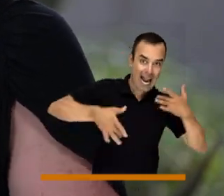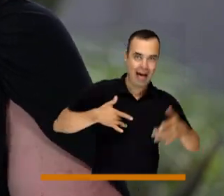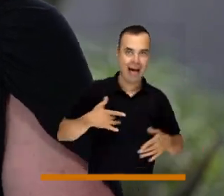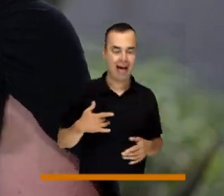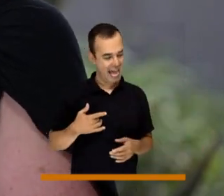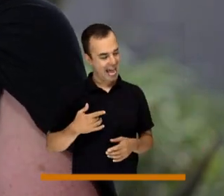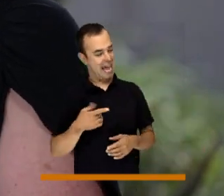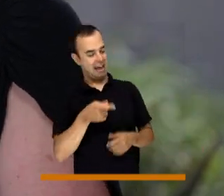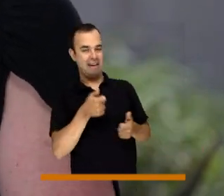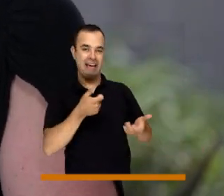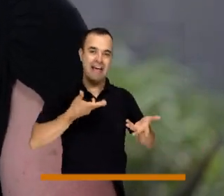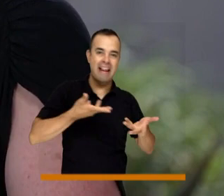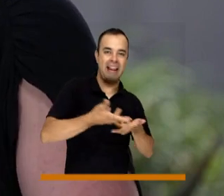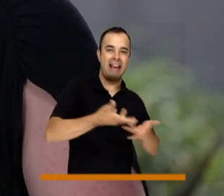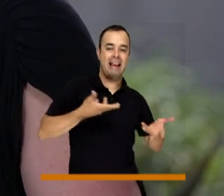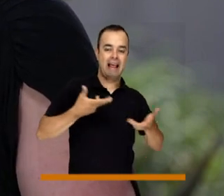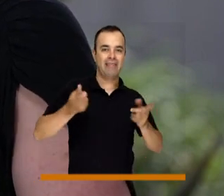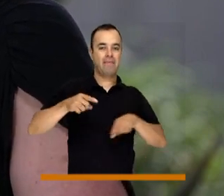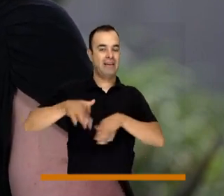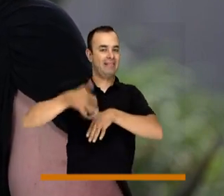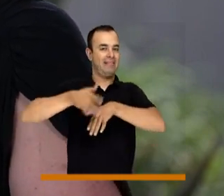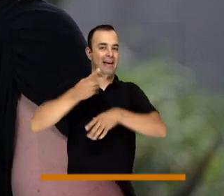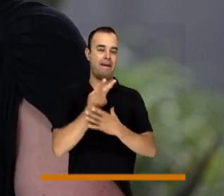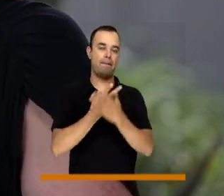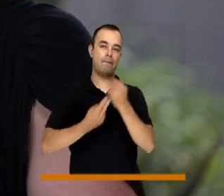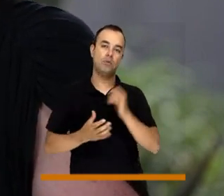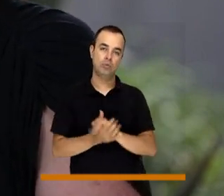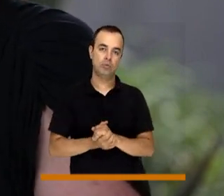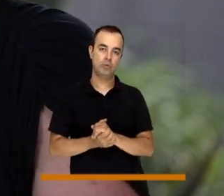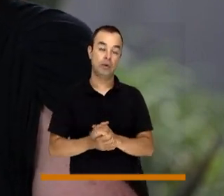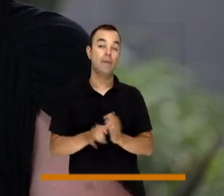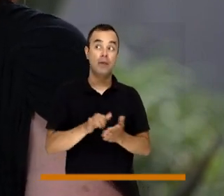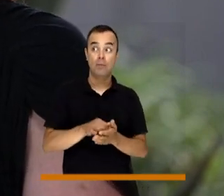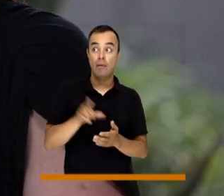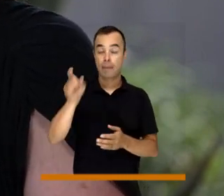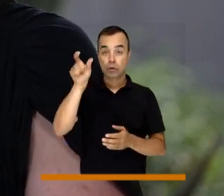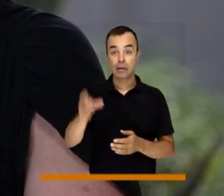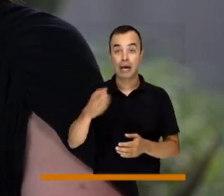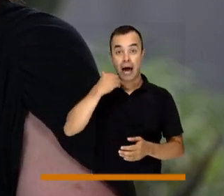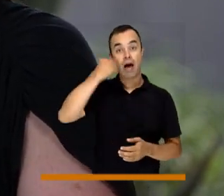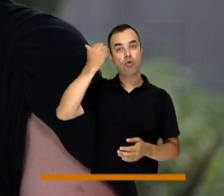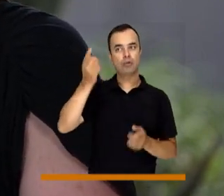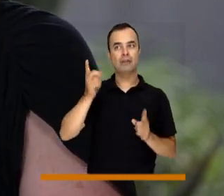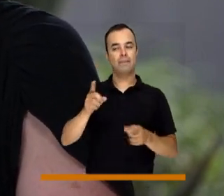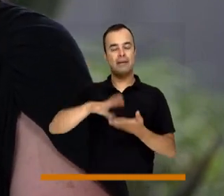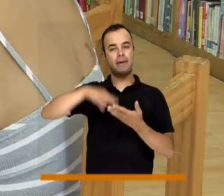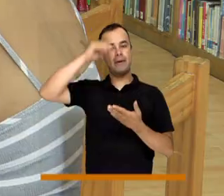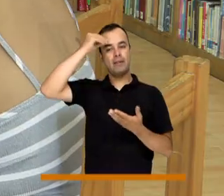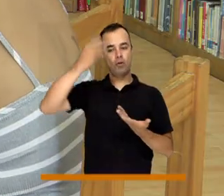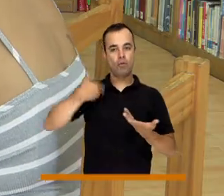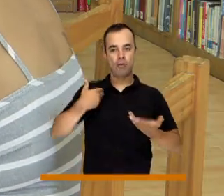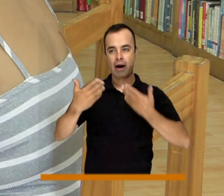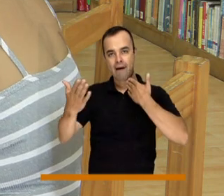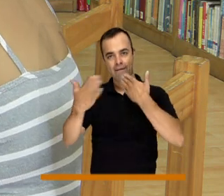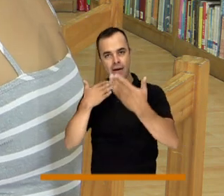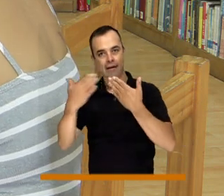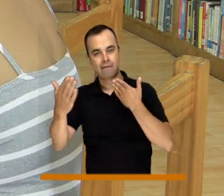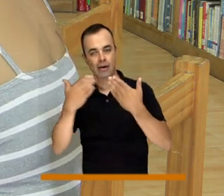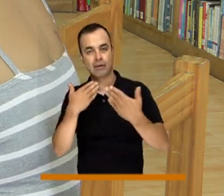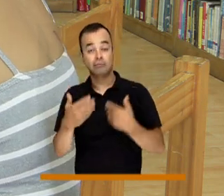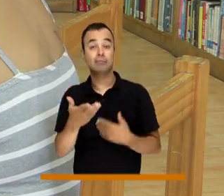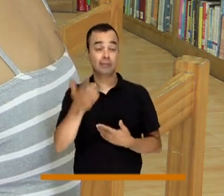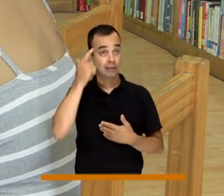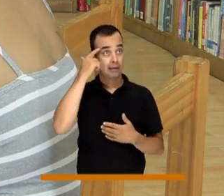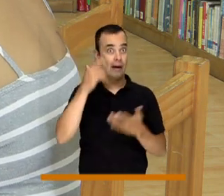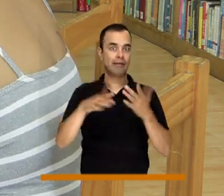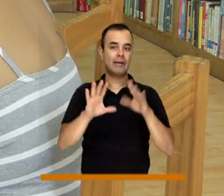los dos. Yo digo que además le ayuda a ese adulto a conectarse y aprender, porque muchas veces una